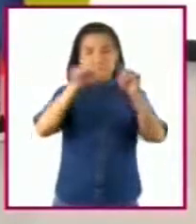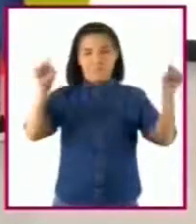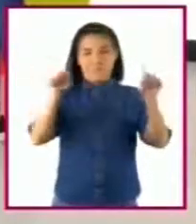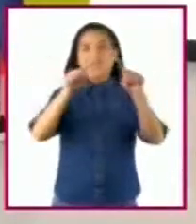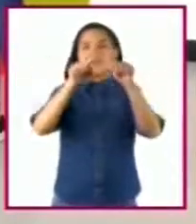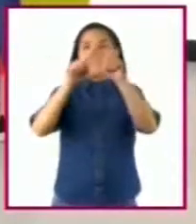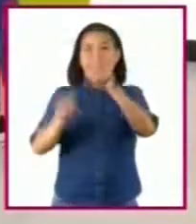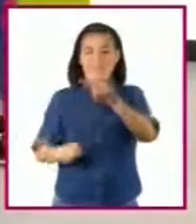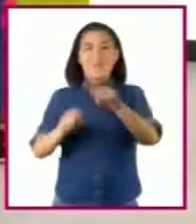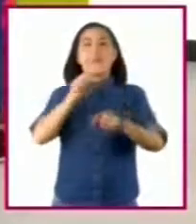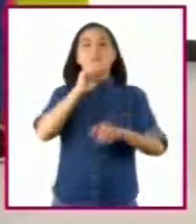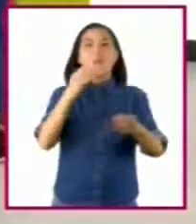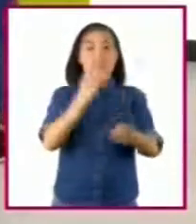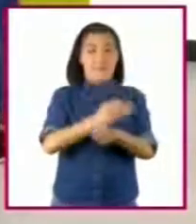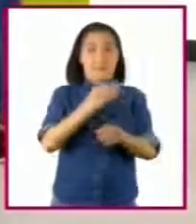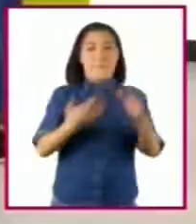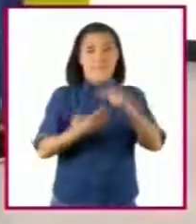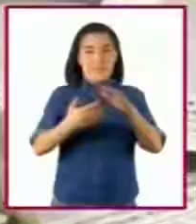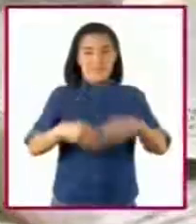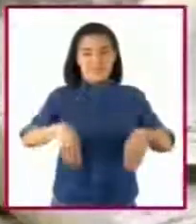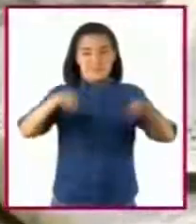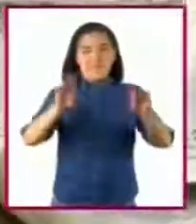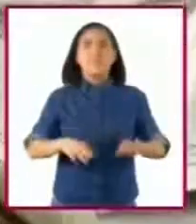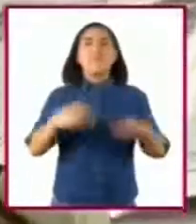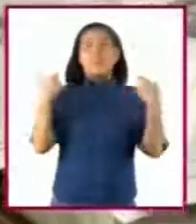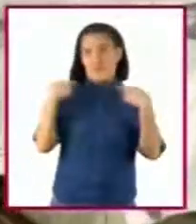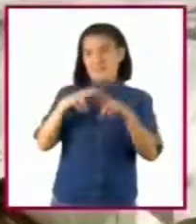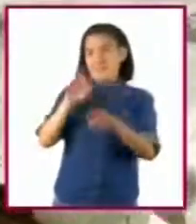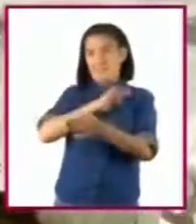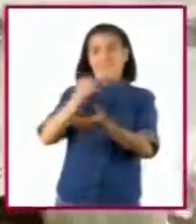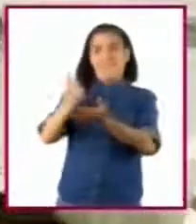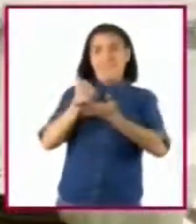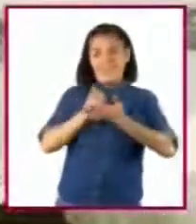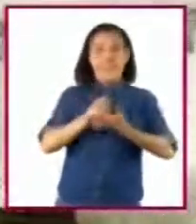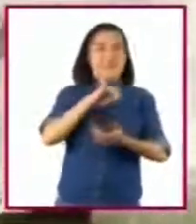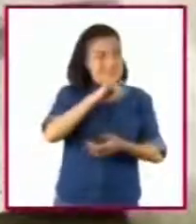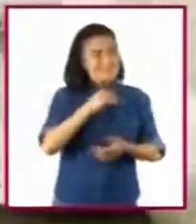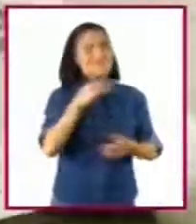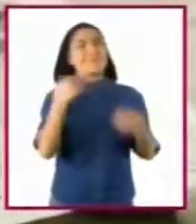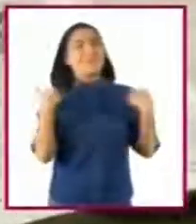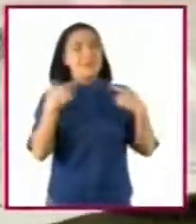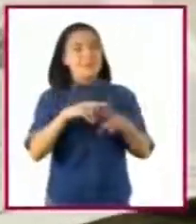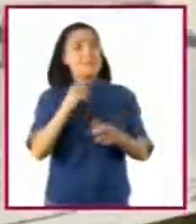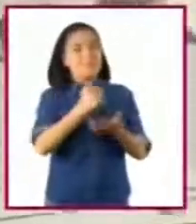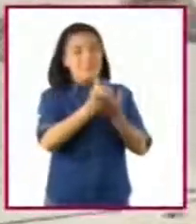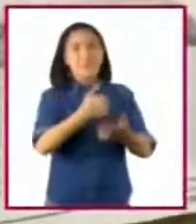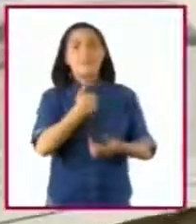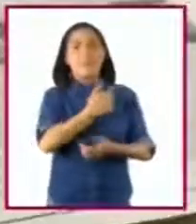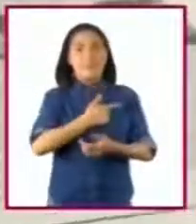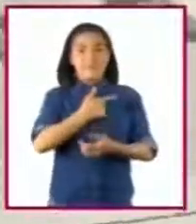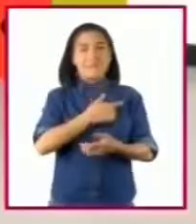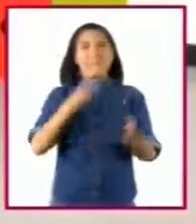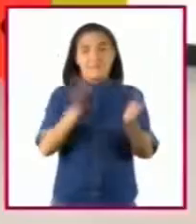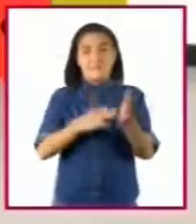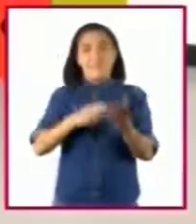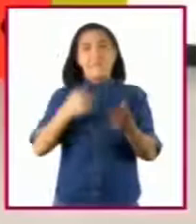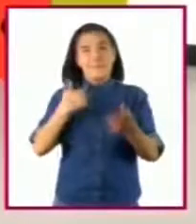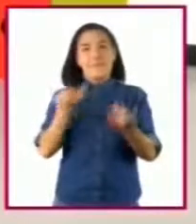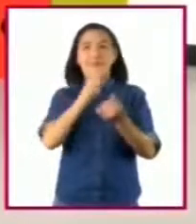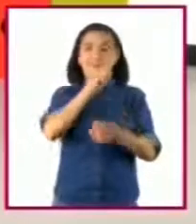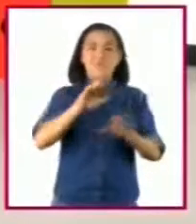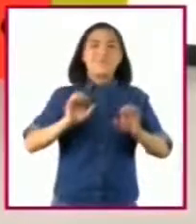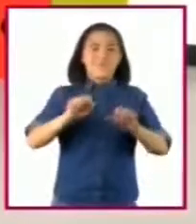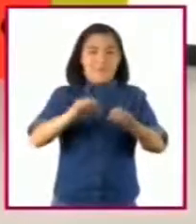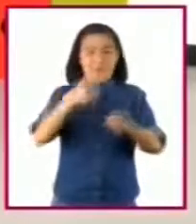ponemos en la mesa extendido. ¿Me puedes ayudar, maestra? Claro que sí, maestro, con todo gusto. Tomo otro papel. Por favor. Para